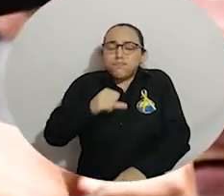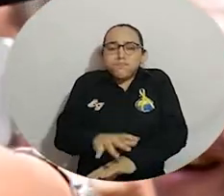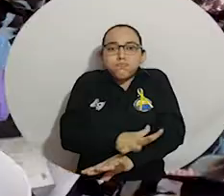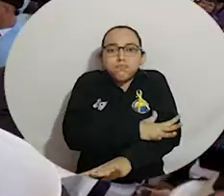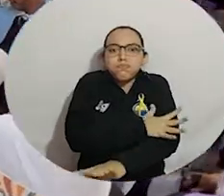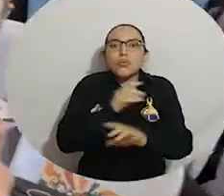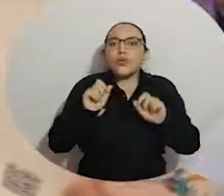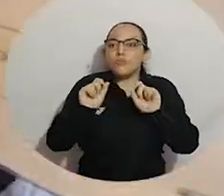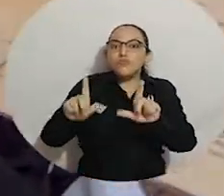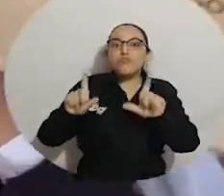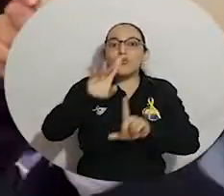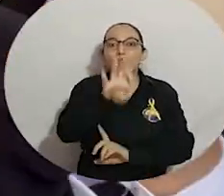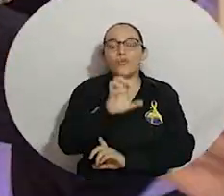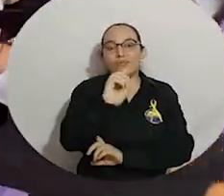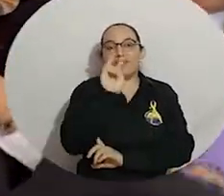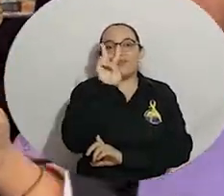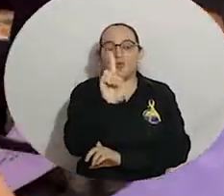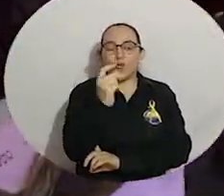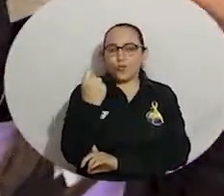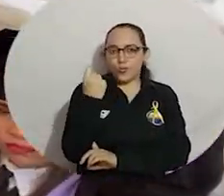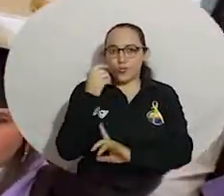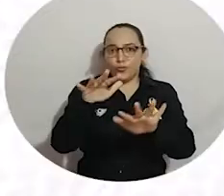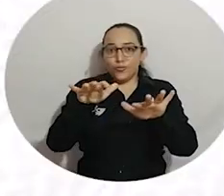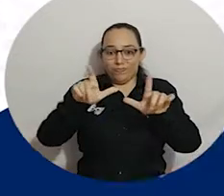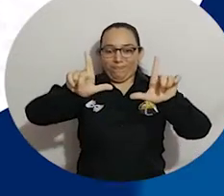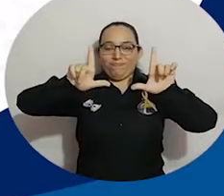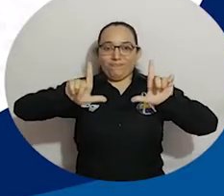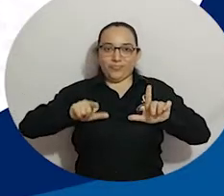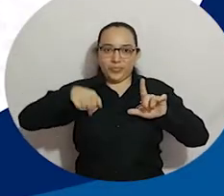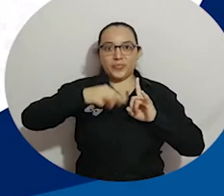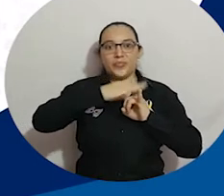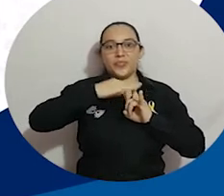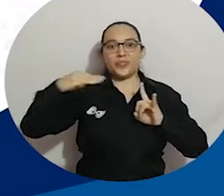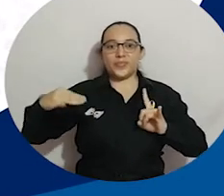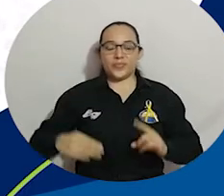de 902 graduados en la reciente ceremonia de la Universidad del Magdalena.